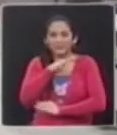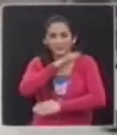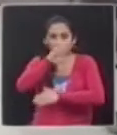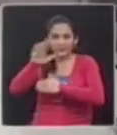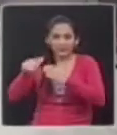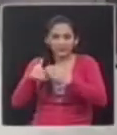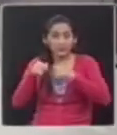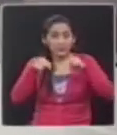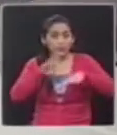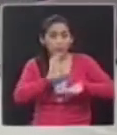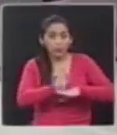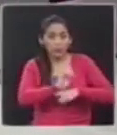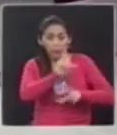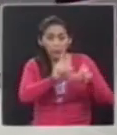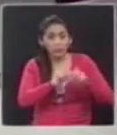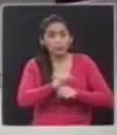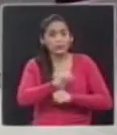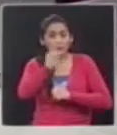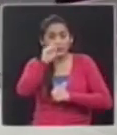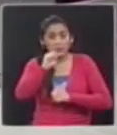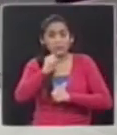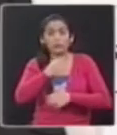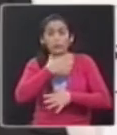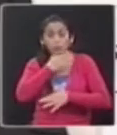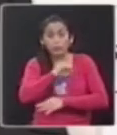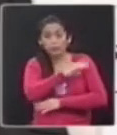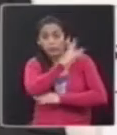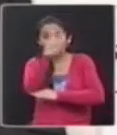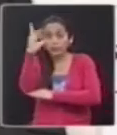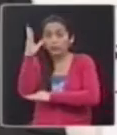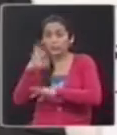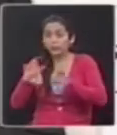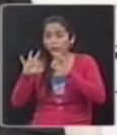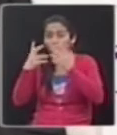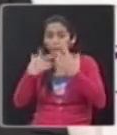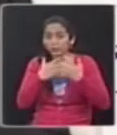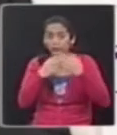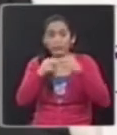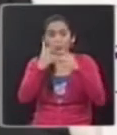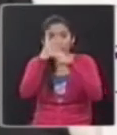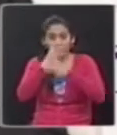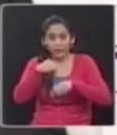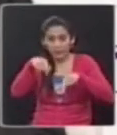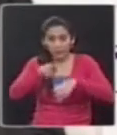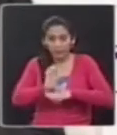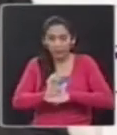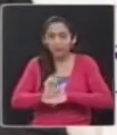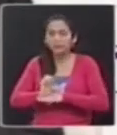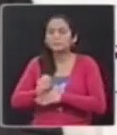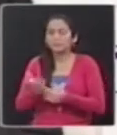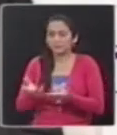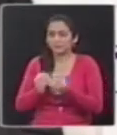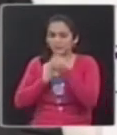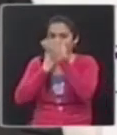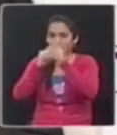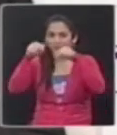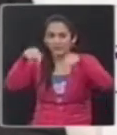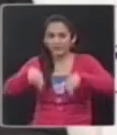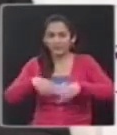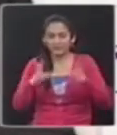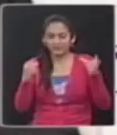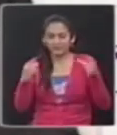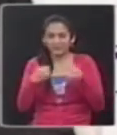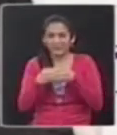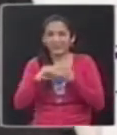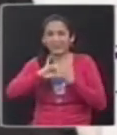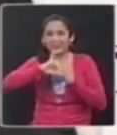esta cultura, Juan Carlos? Efectivamente, le debo comentar que con el Colegio de Arquitectos del Ecuador se